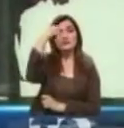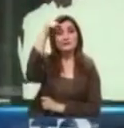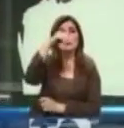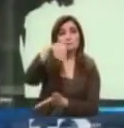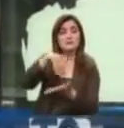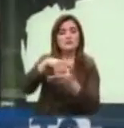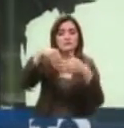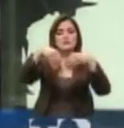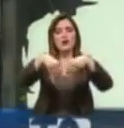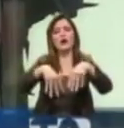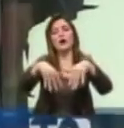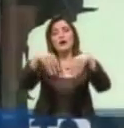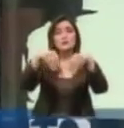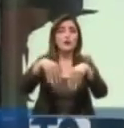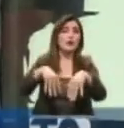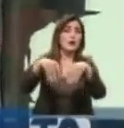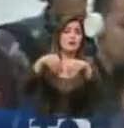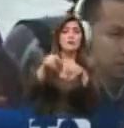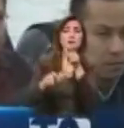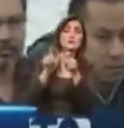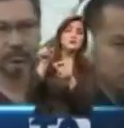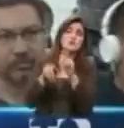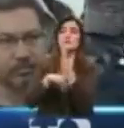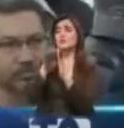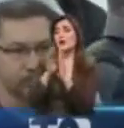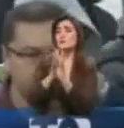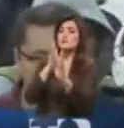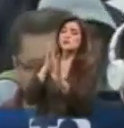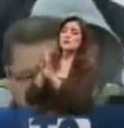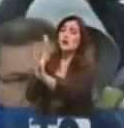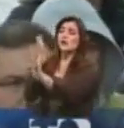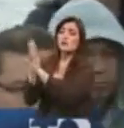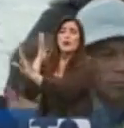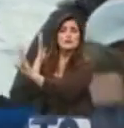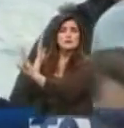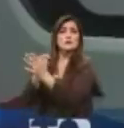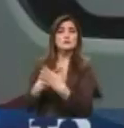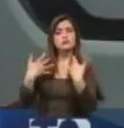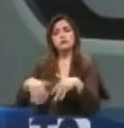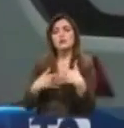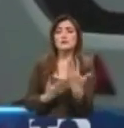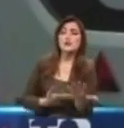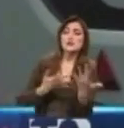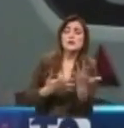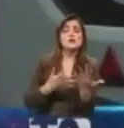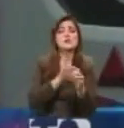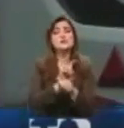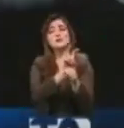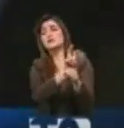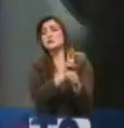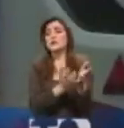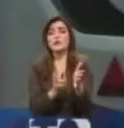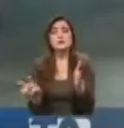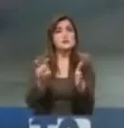una intermitente lluvia acompañaba miles de usuarios que conformaron largas filas para utilizar las unidades del transporte municipal